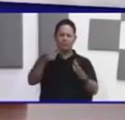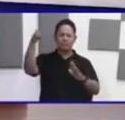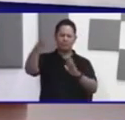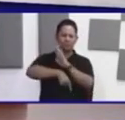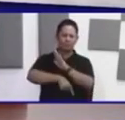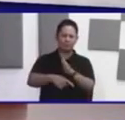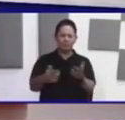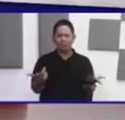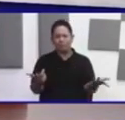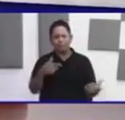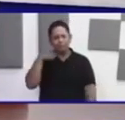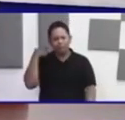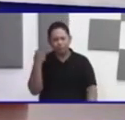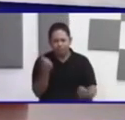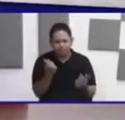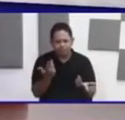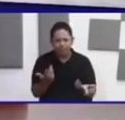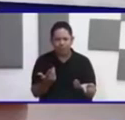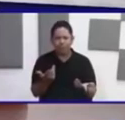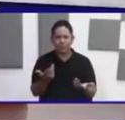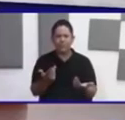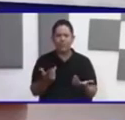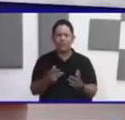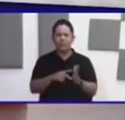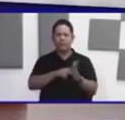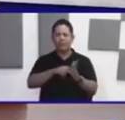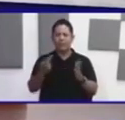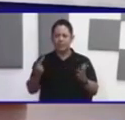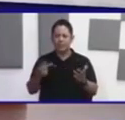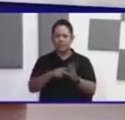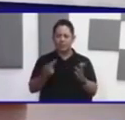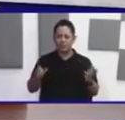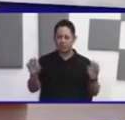no tenemos para técnico-mecánica. Ya usted aclara que la policía no está